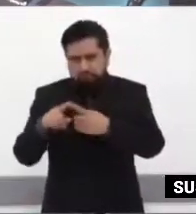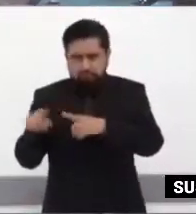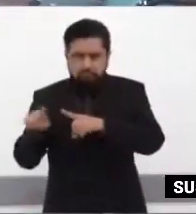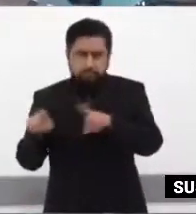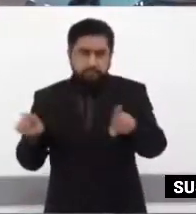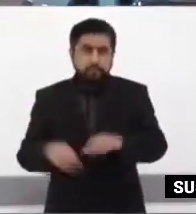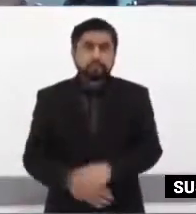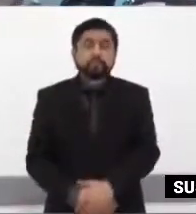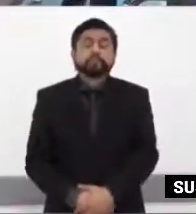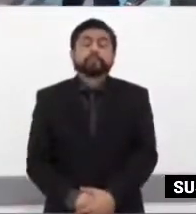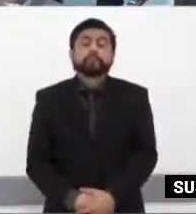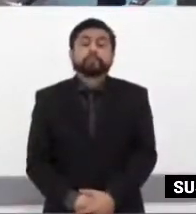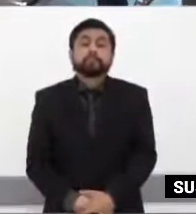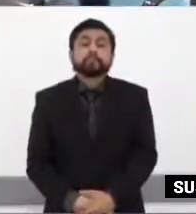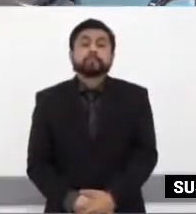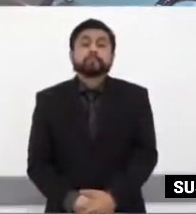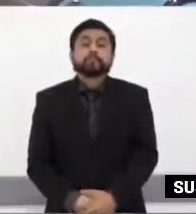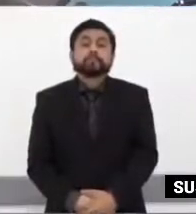Por ahí.